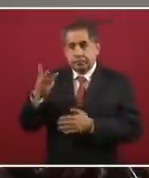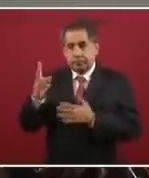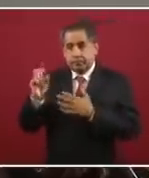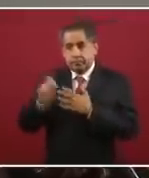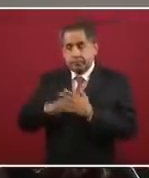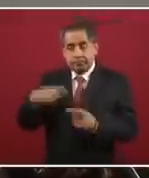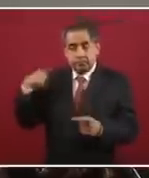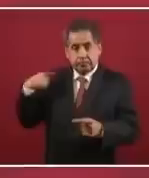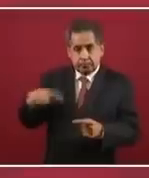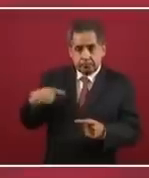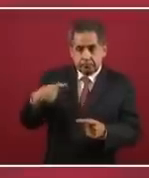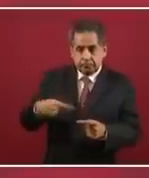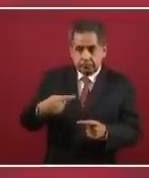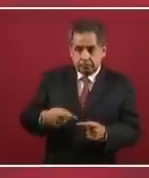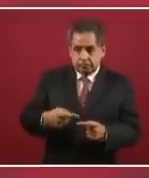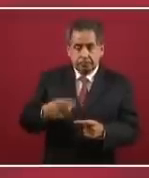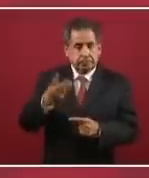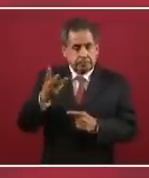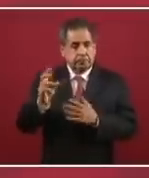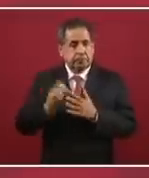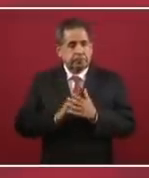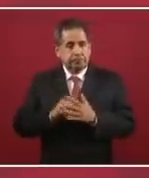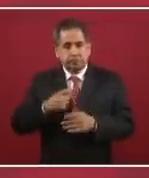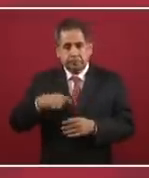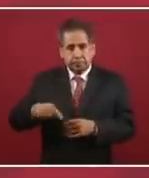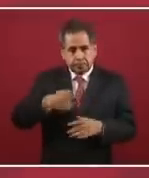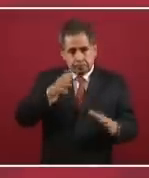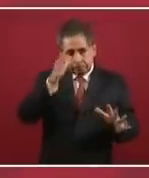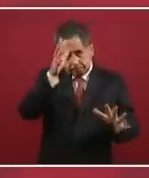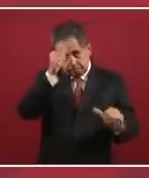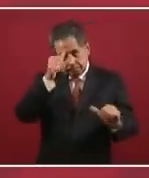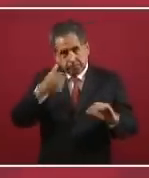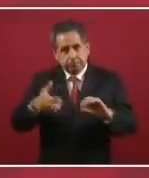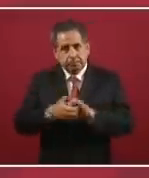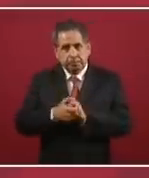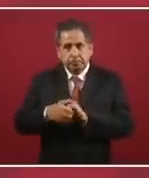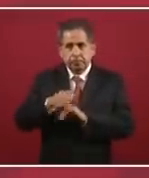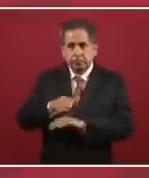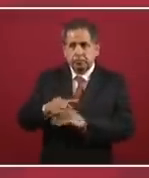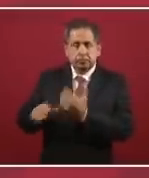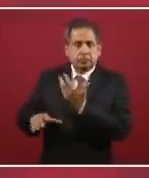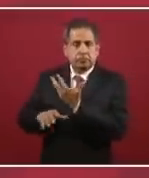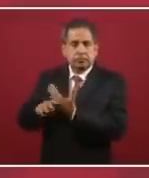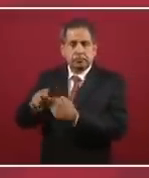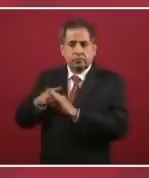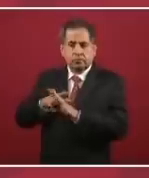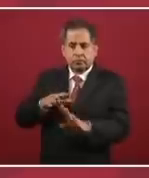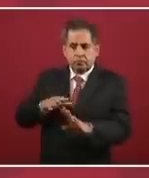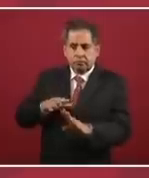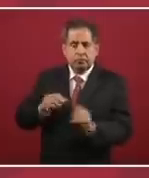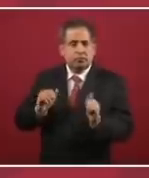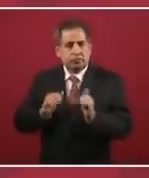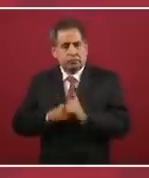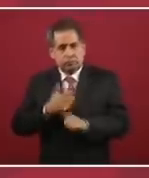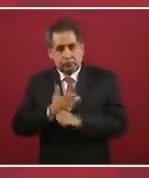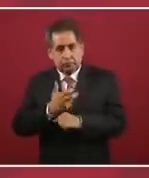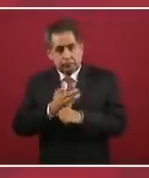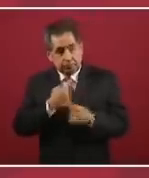meses a partir del acuerdo migratorio con Estados